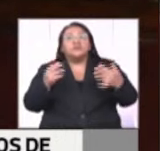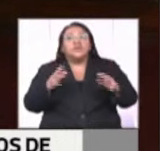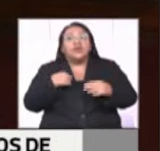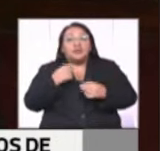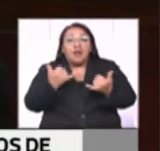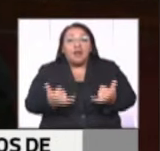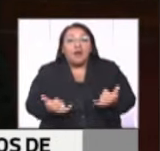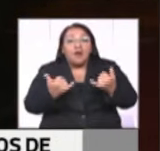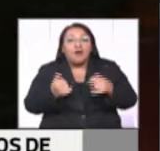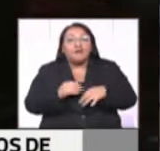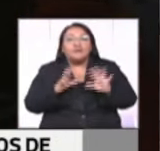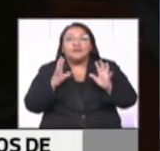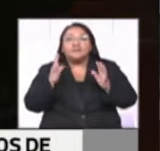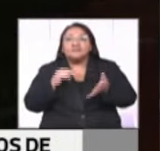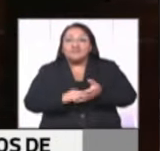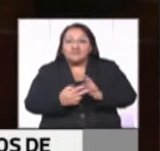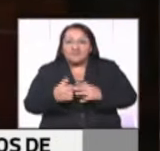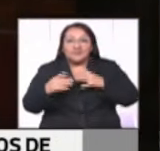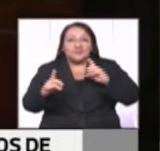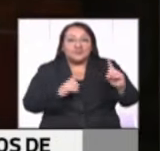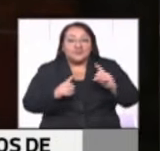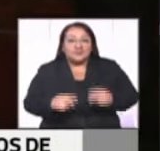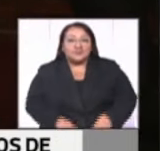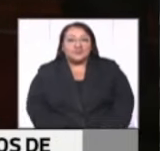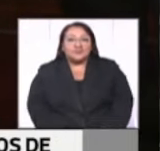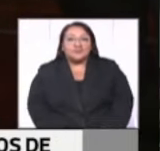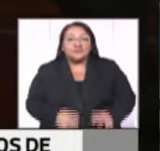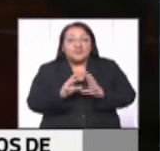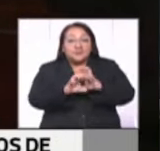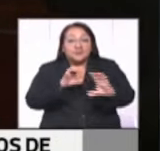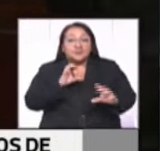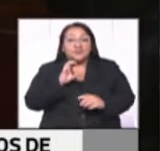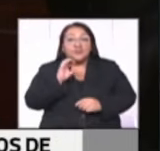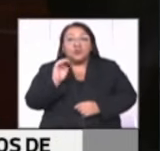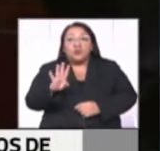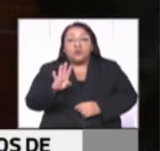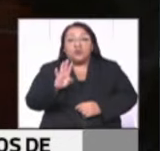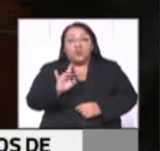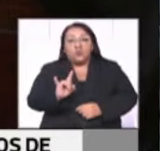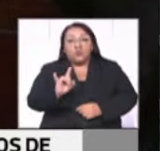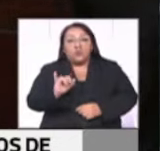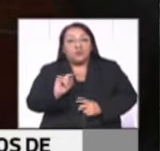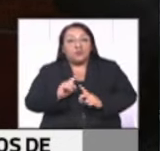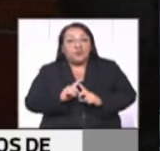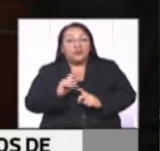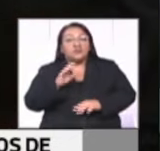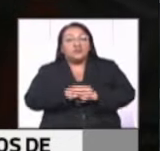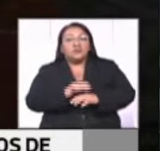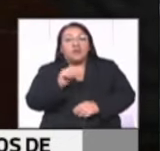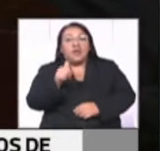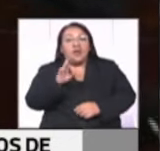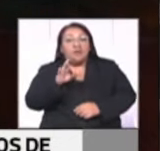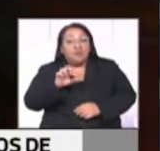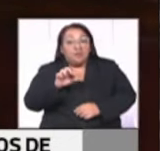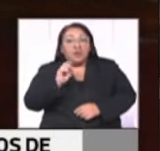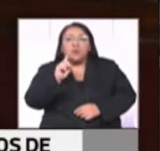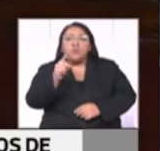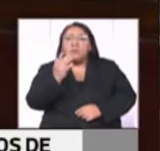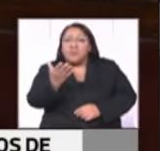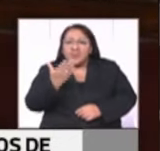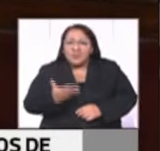día que estamos debatiendo el retiro de las cuatro UITs. Un